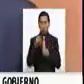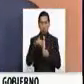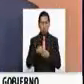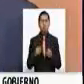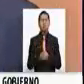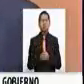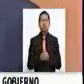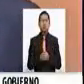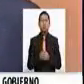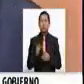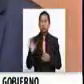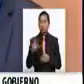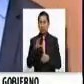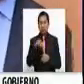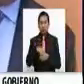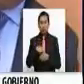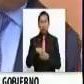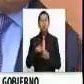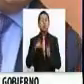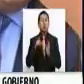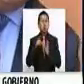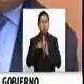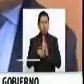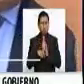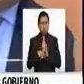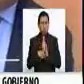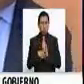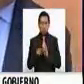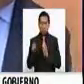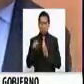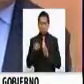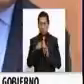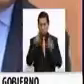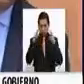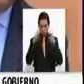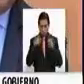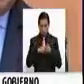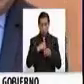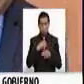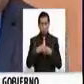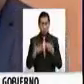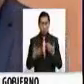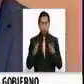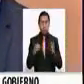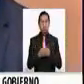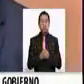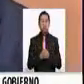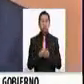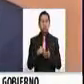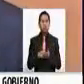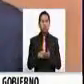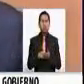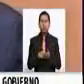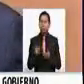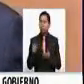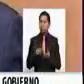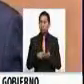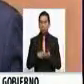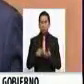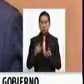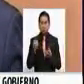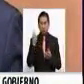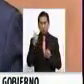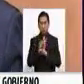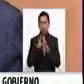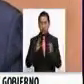parlamentaria y luego que terminen esta investigación es lo que he entendido de